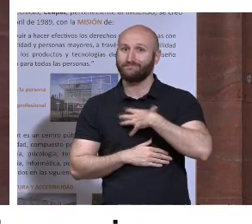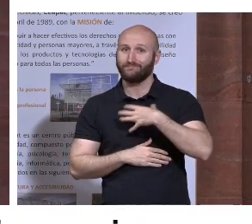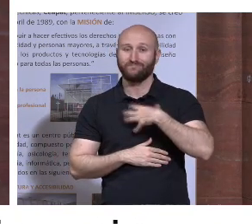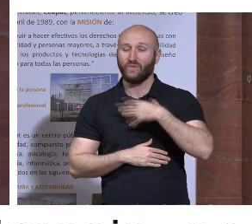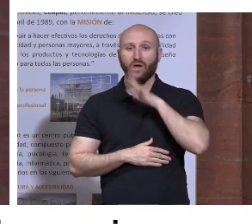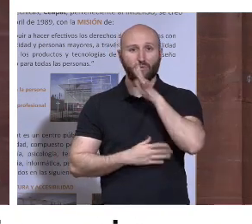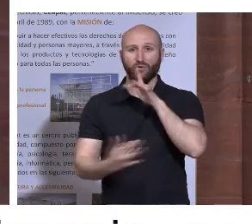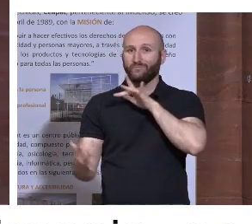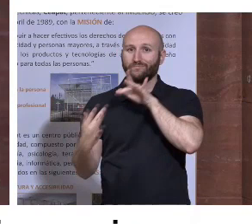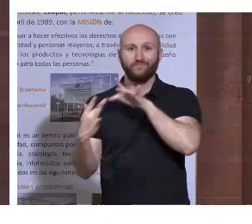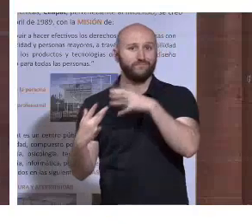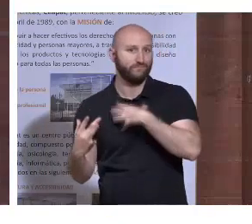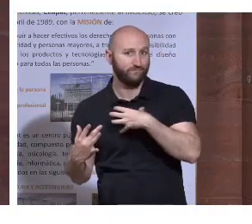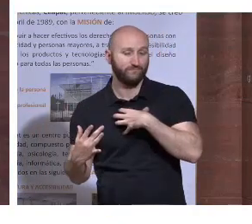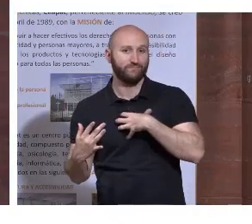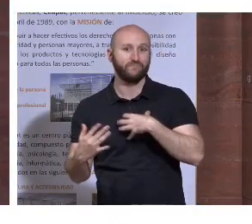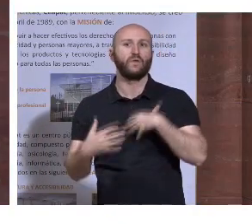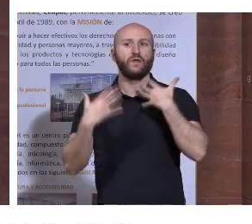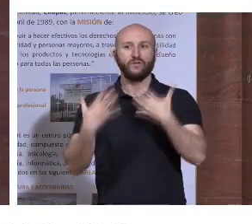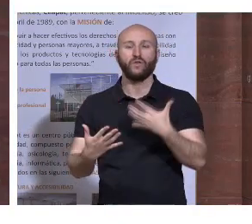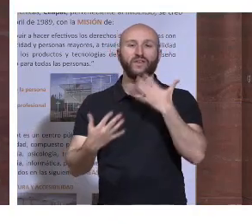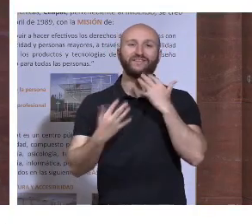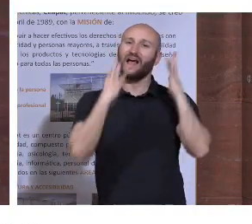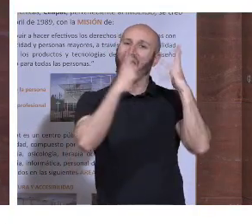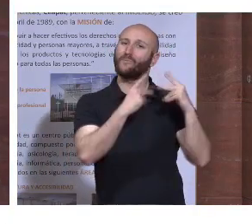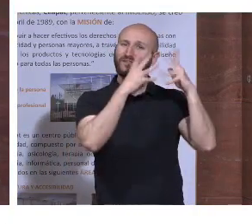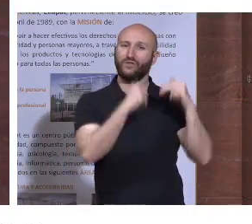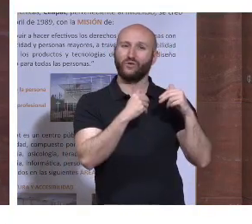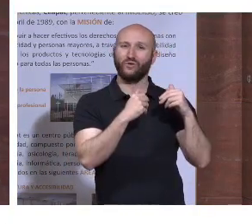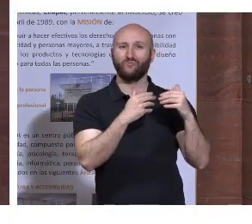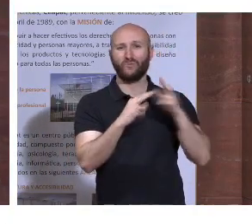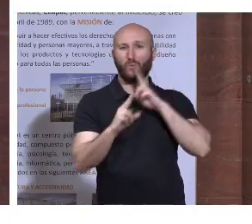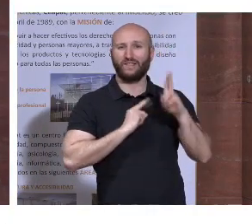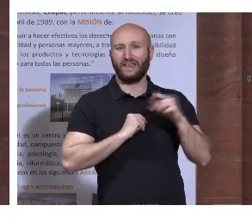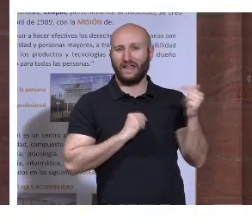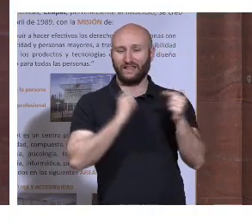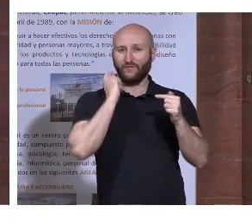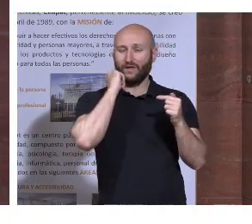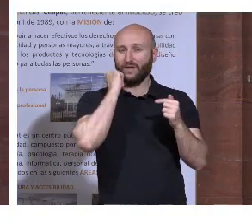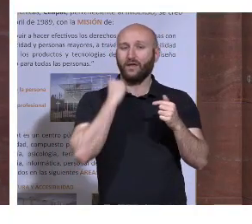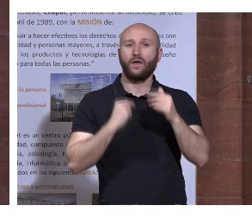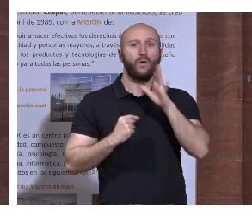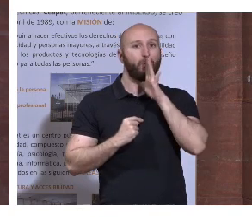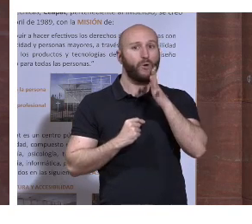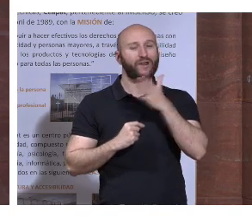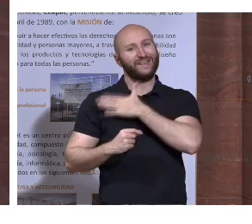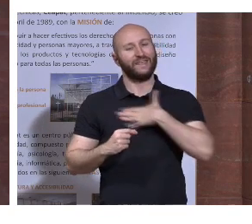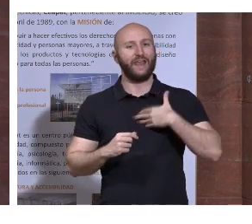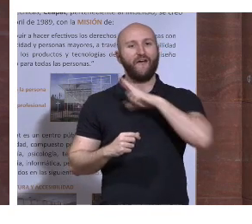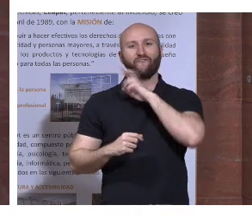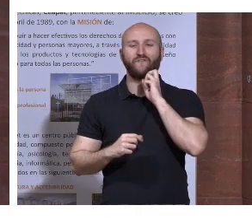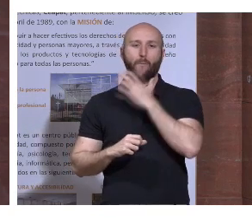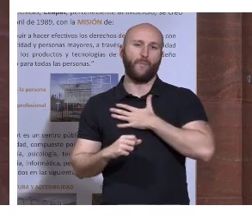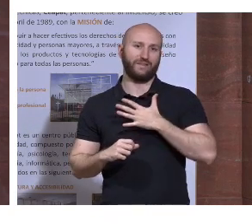intervenir en ellas. Y me encuentro la negativa de las administraciones porque el primero es conservar el patrimonio.